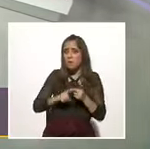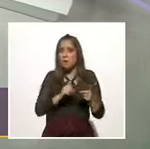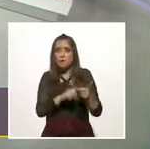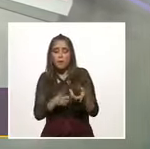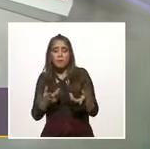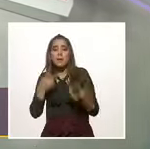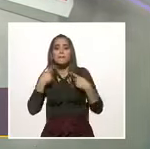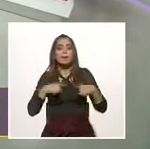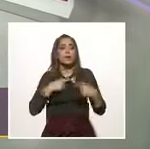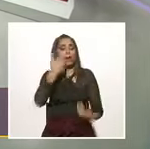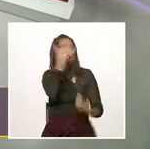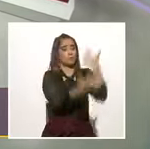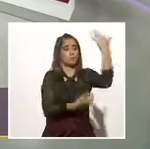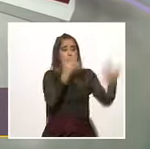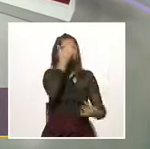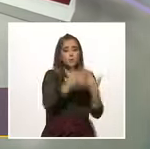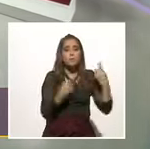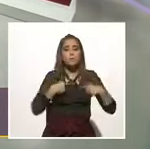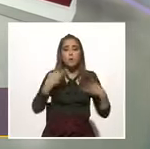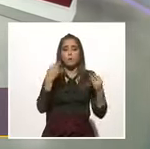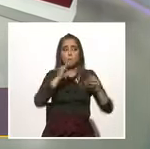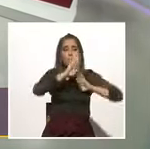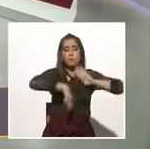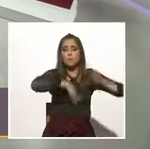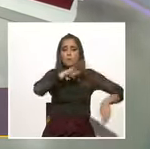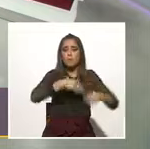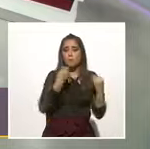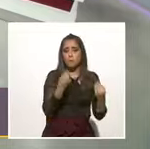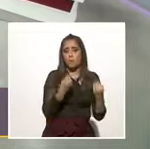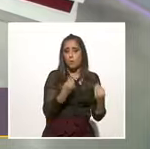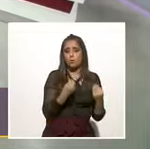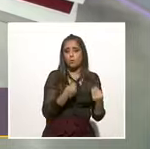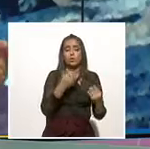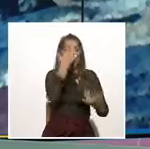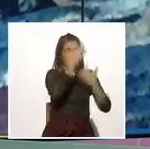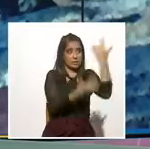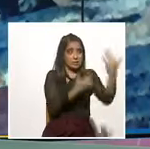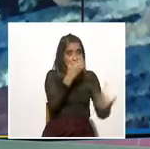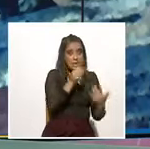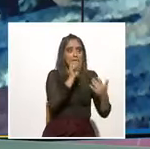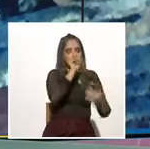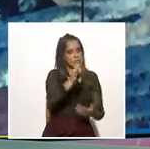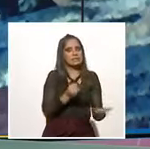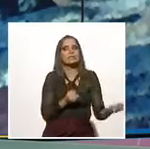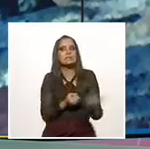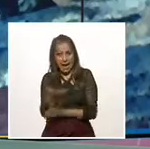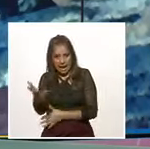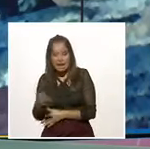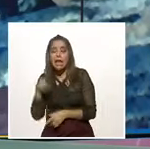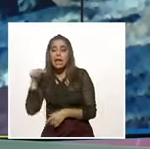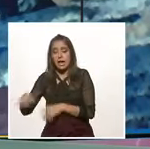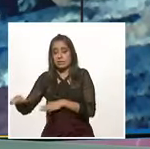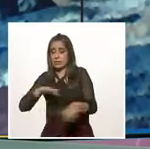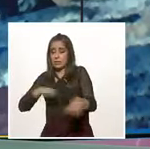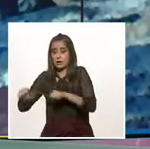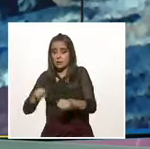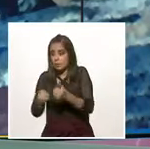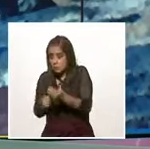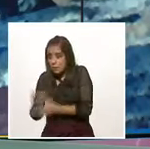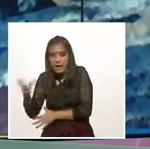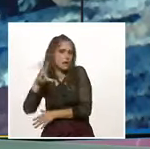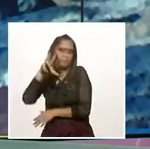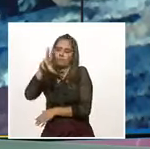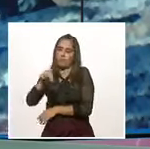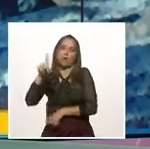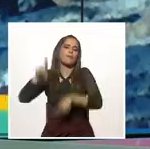incendio que por un sismo. Sí. Claro. Y en un incendio siempre hay que salir. En un sismo, ¿no? No siempre. Sí, justamente...